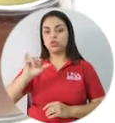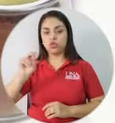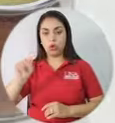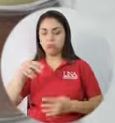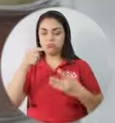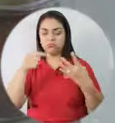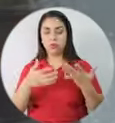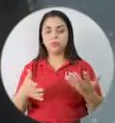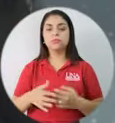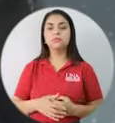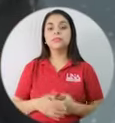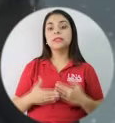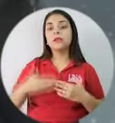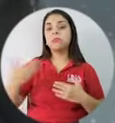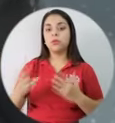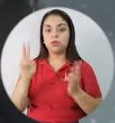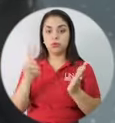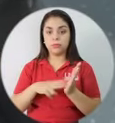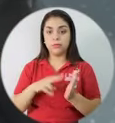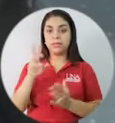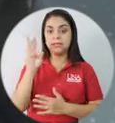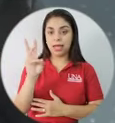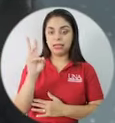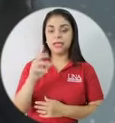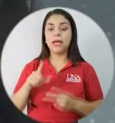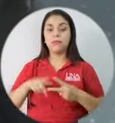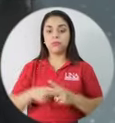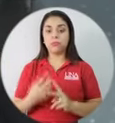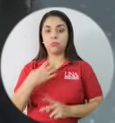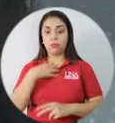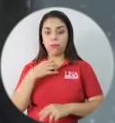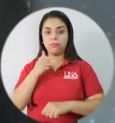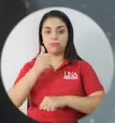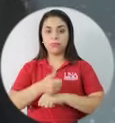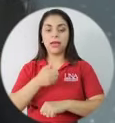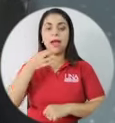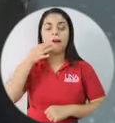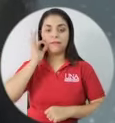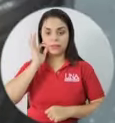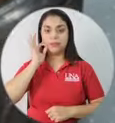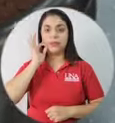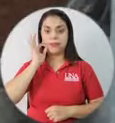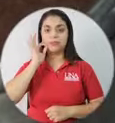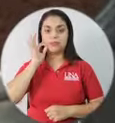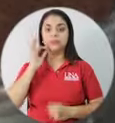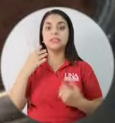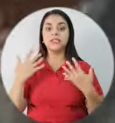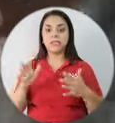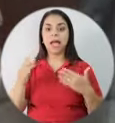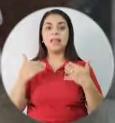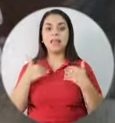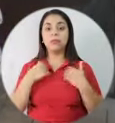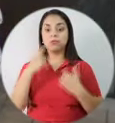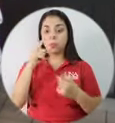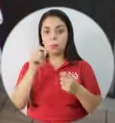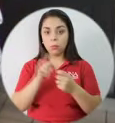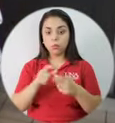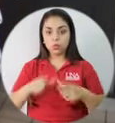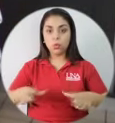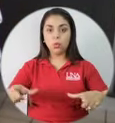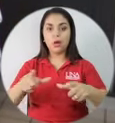nos lleva a que en el 2006 iniciamos nuestra cafetería, donde también